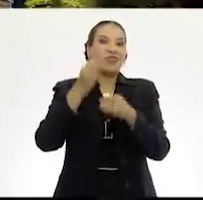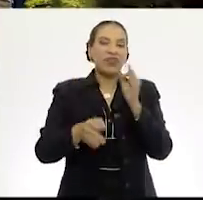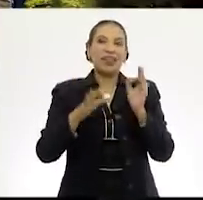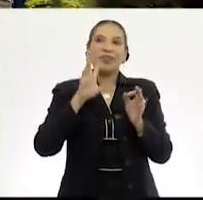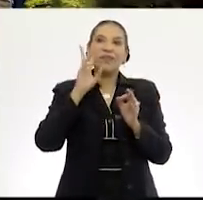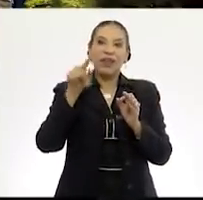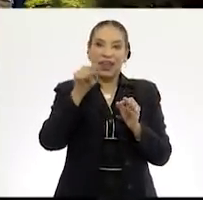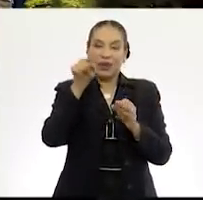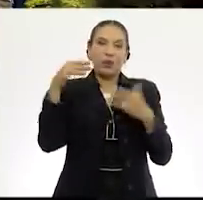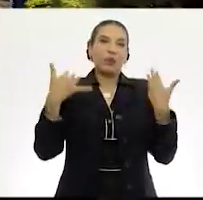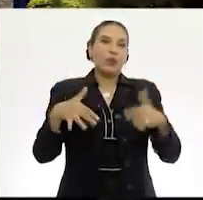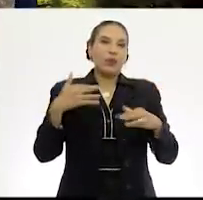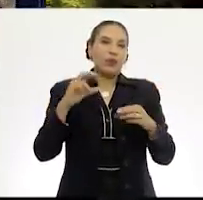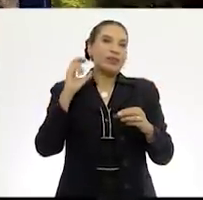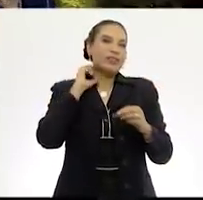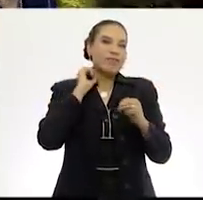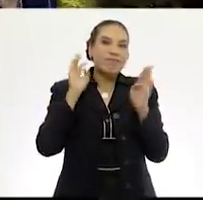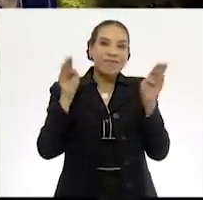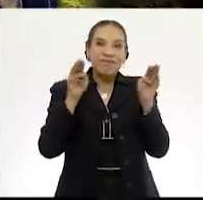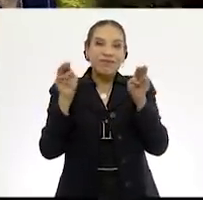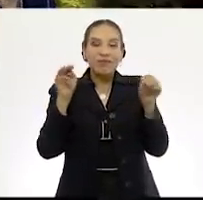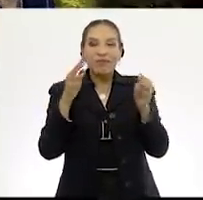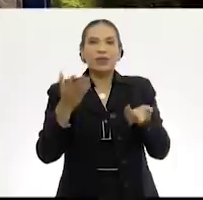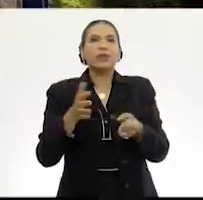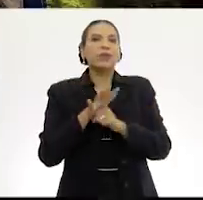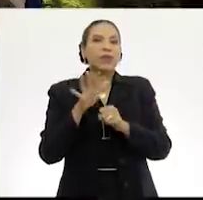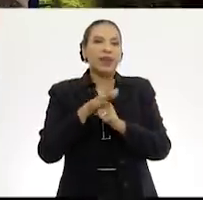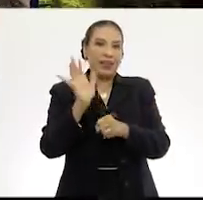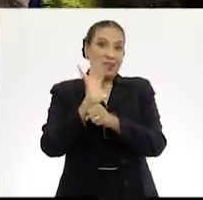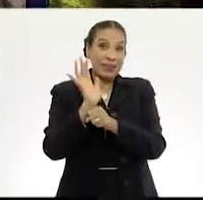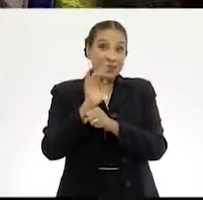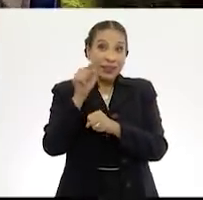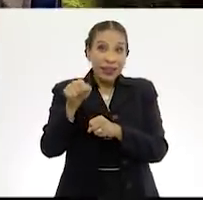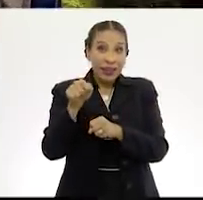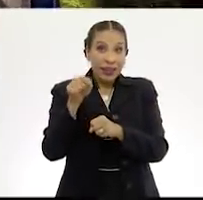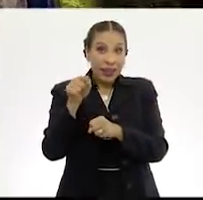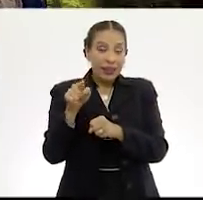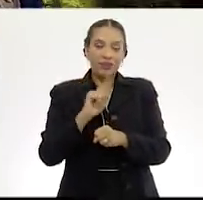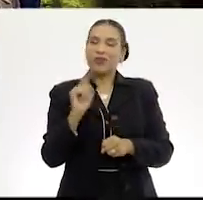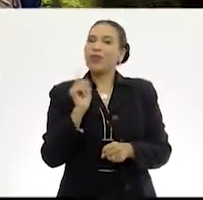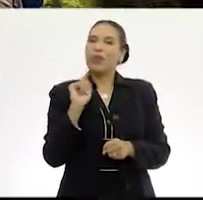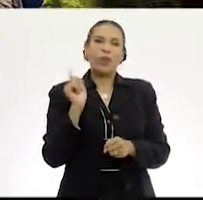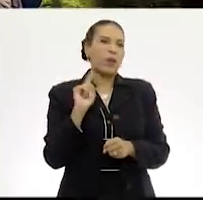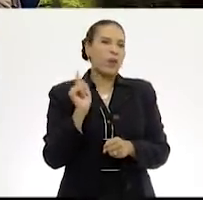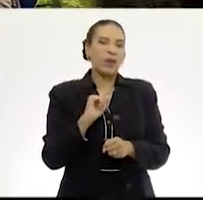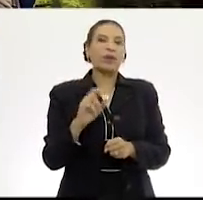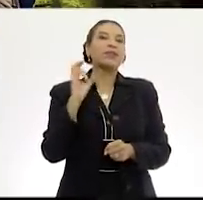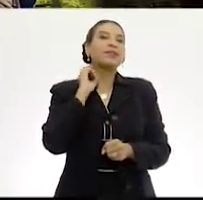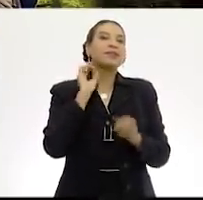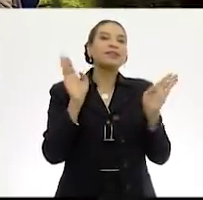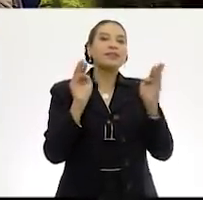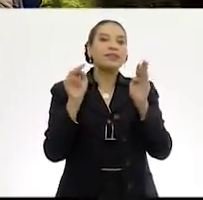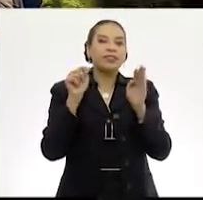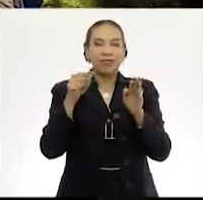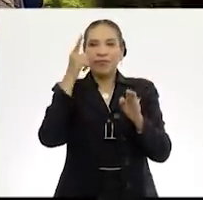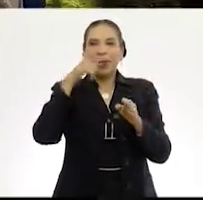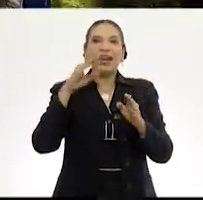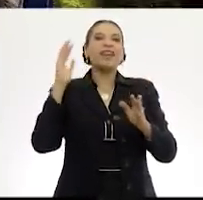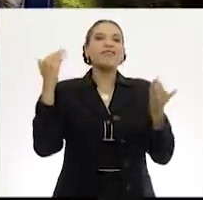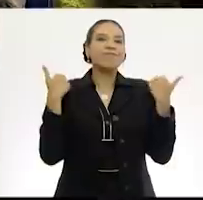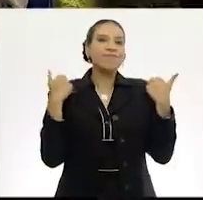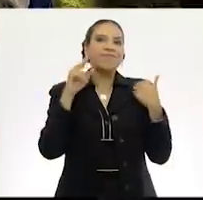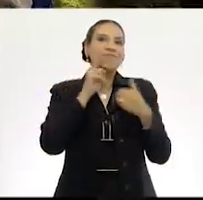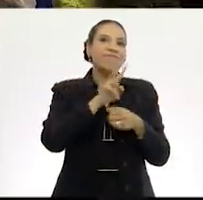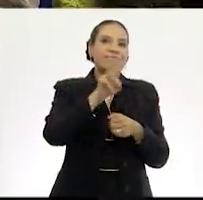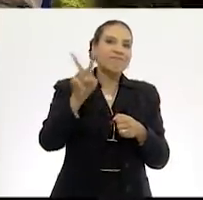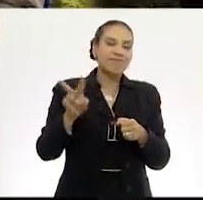nuestros protagonistas. ¿Qué protagonistas? ¿De las películas? ¿Ay, yo? ¿A quién? No. Los protagonistas de nuestra expedición.